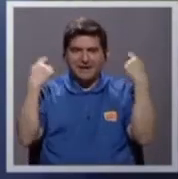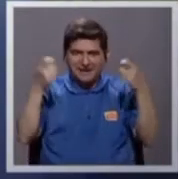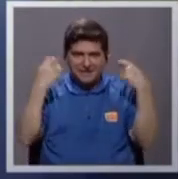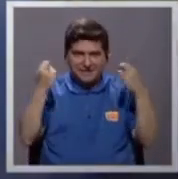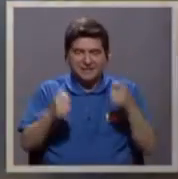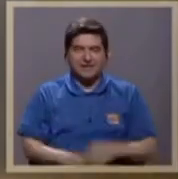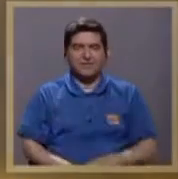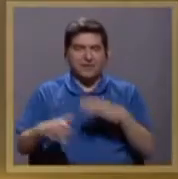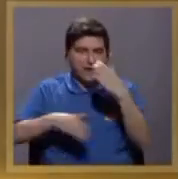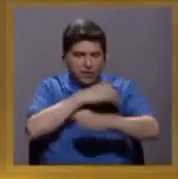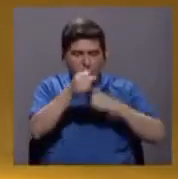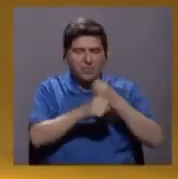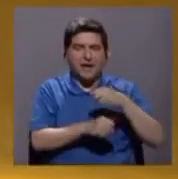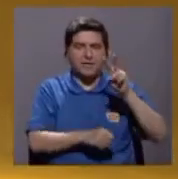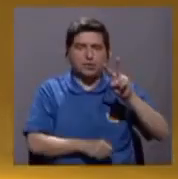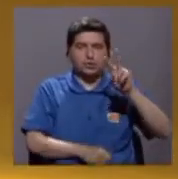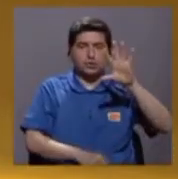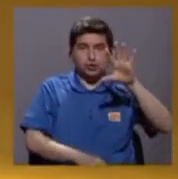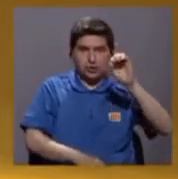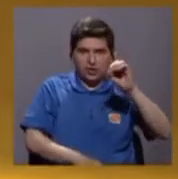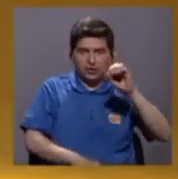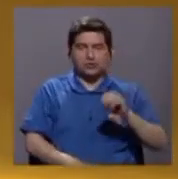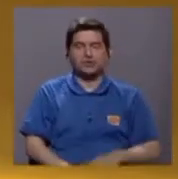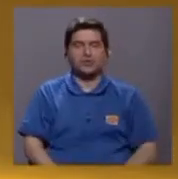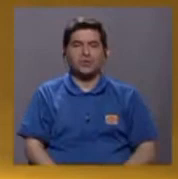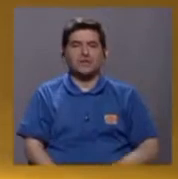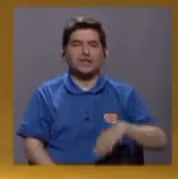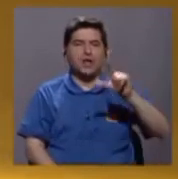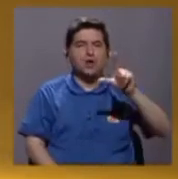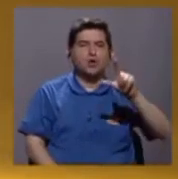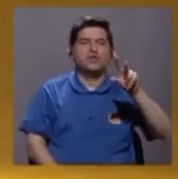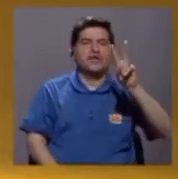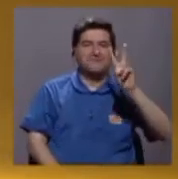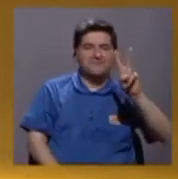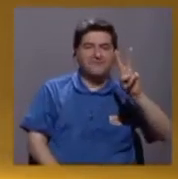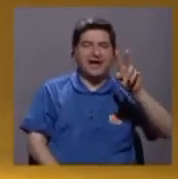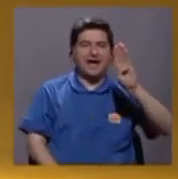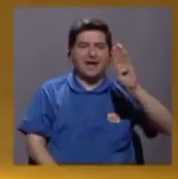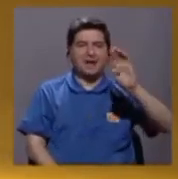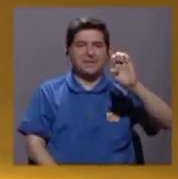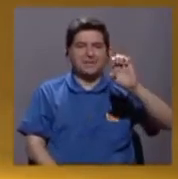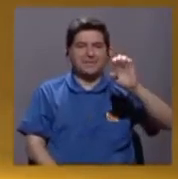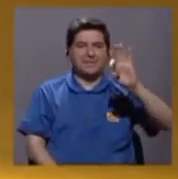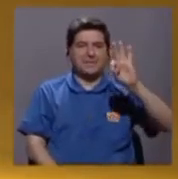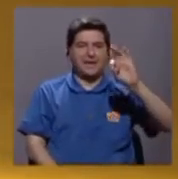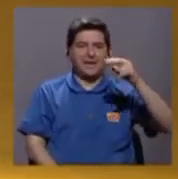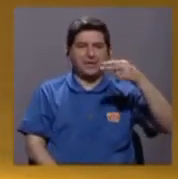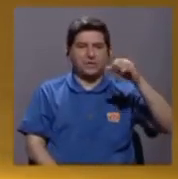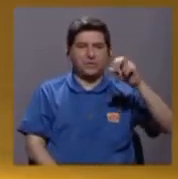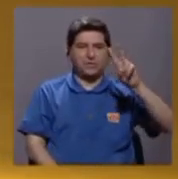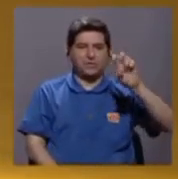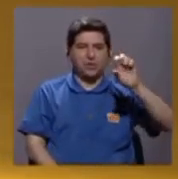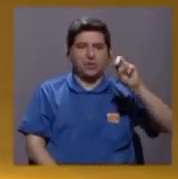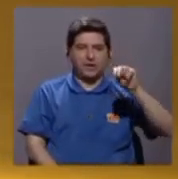el cumpleaños 250, don Ludwig es un poco mayor que yo.